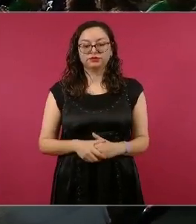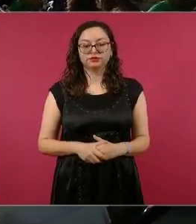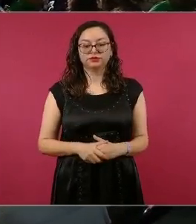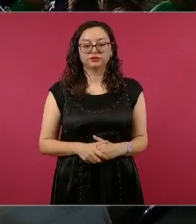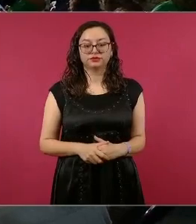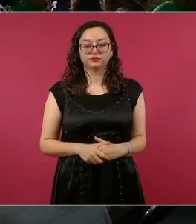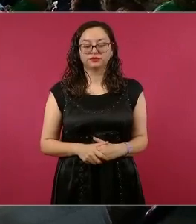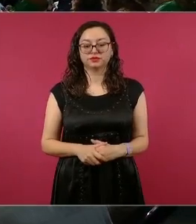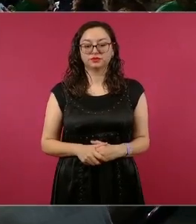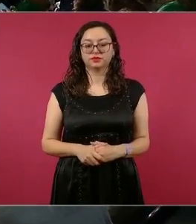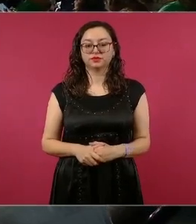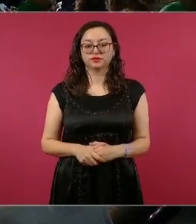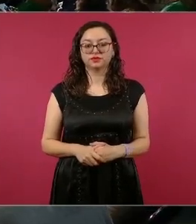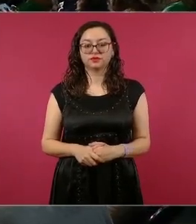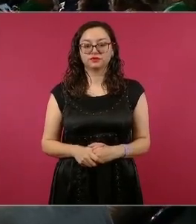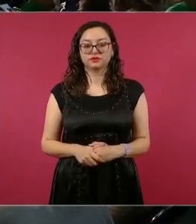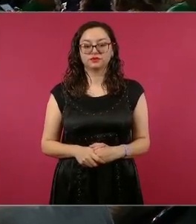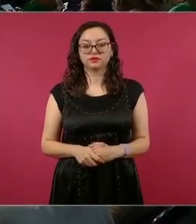Rosalinda.